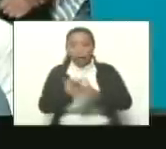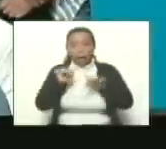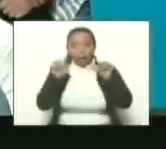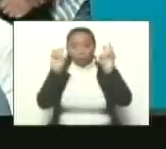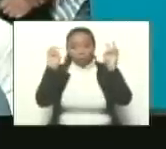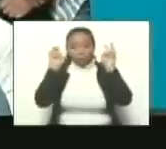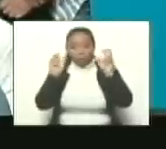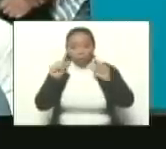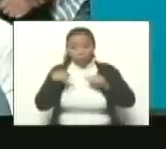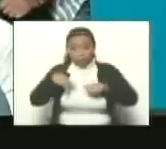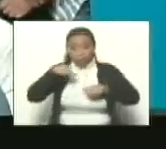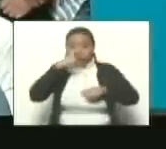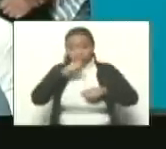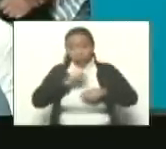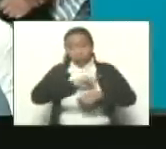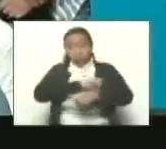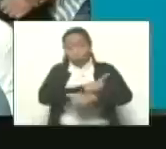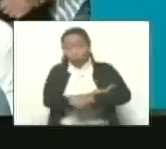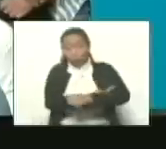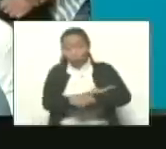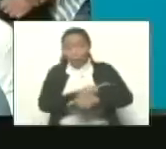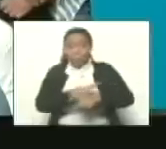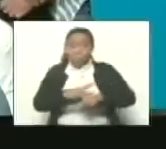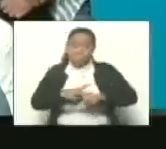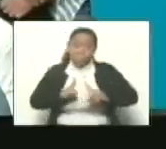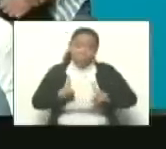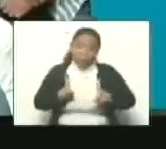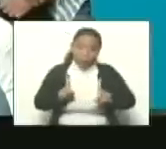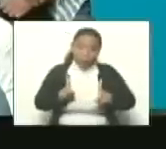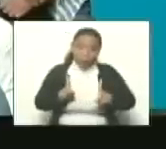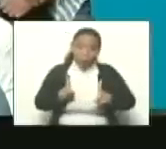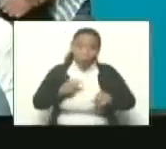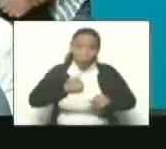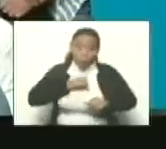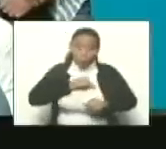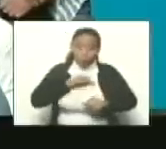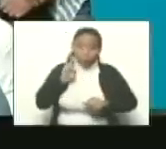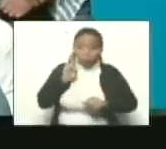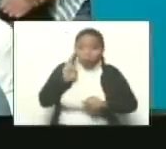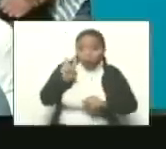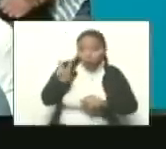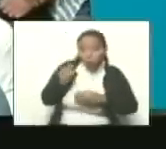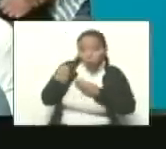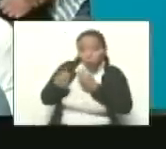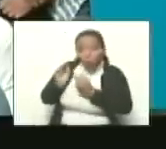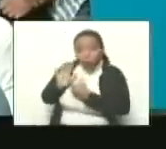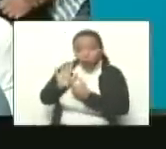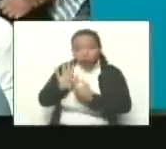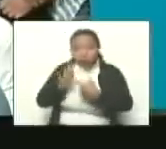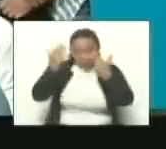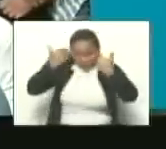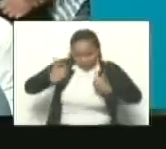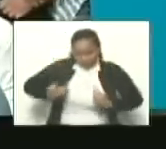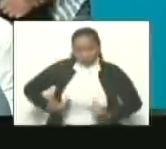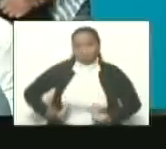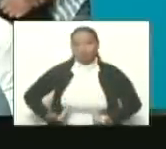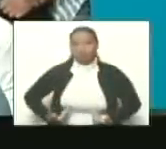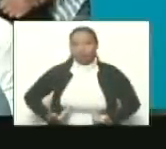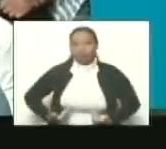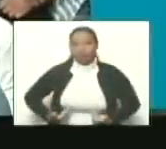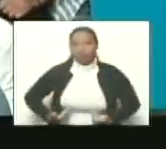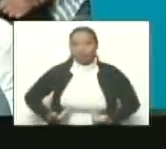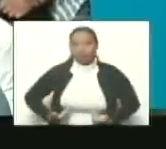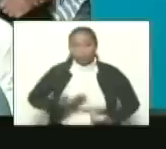año duro, pero hemos hecho ver que somos lo que somos y que